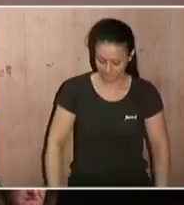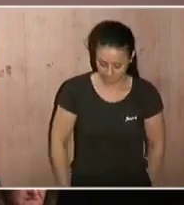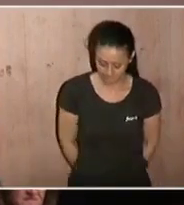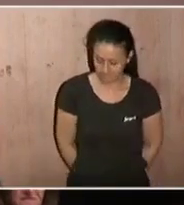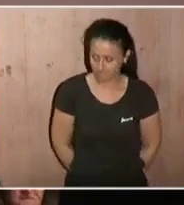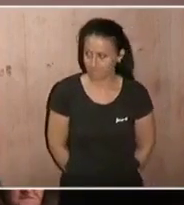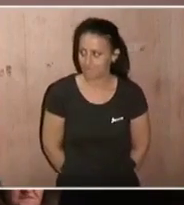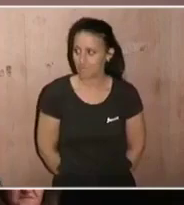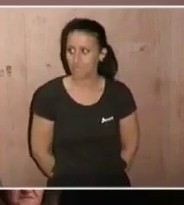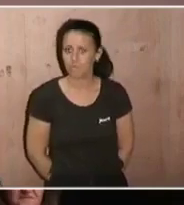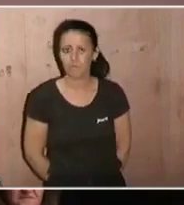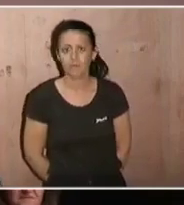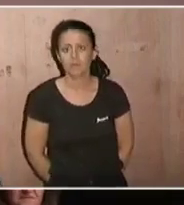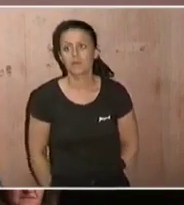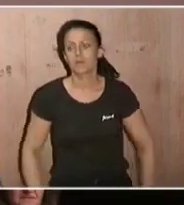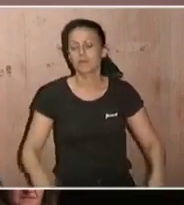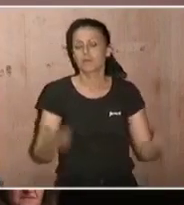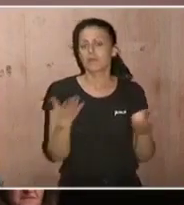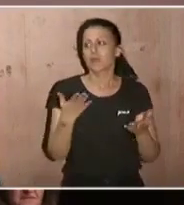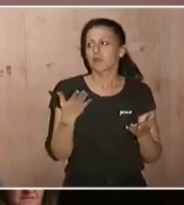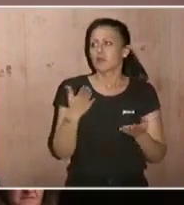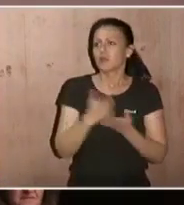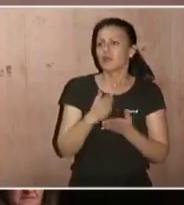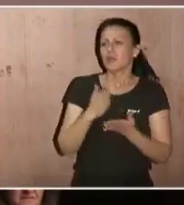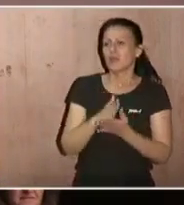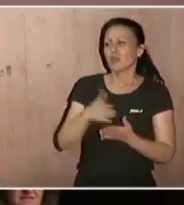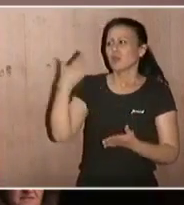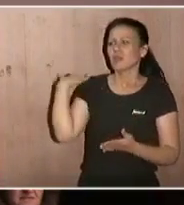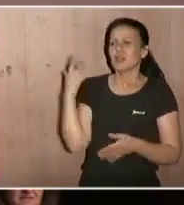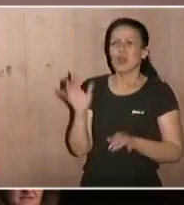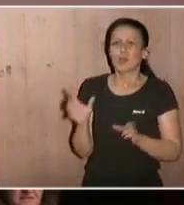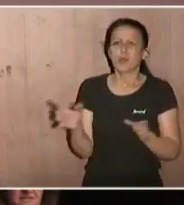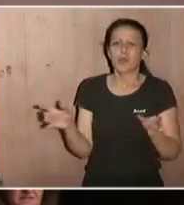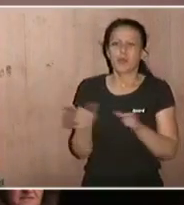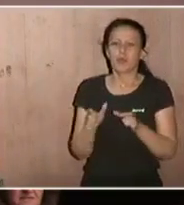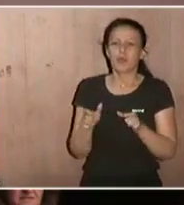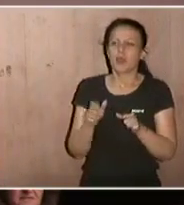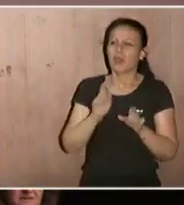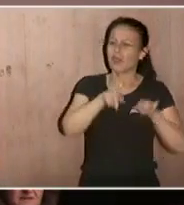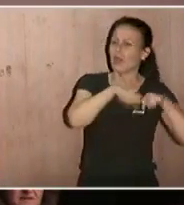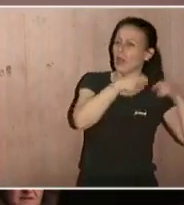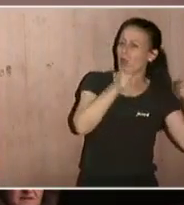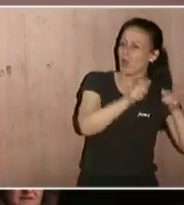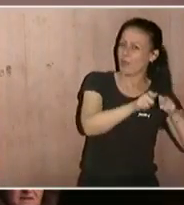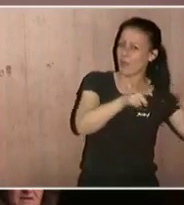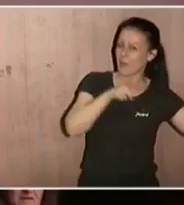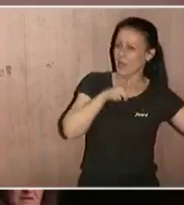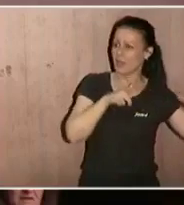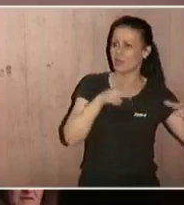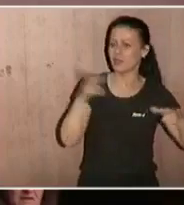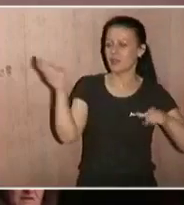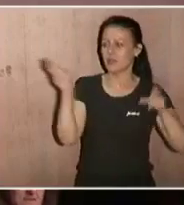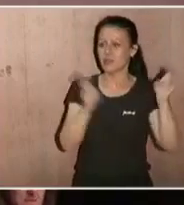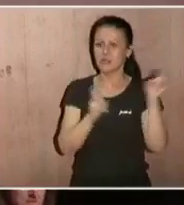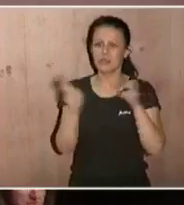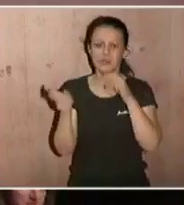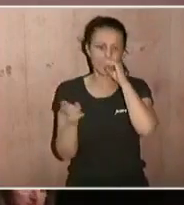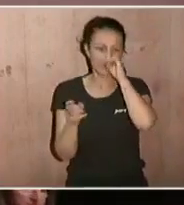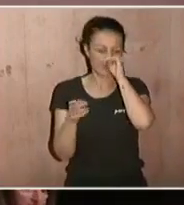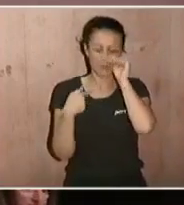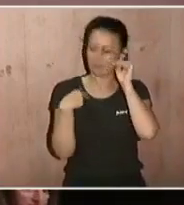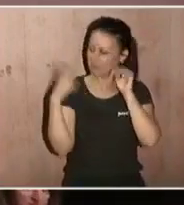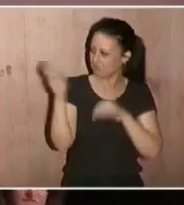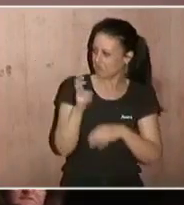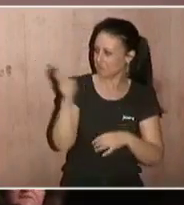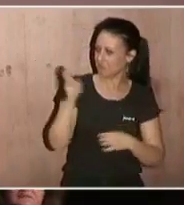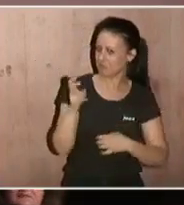El número de estudiantes era muy discreto frente a la masificación de Zaragoza. La asistencia, sin embargo, era asidua y atenta. Hice